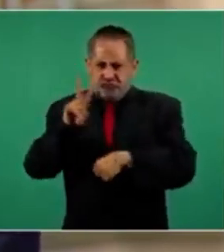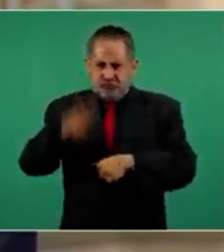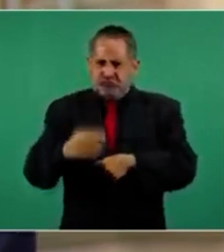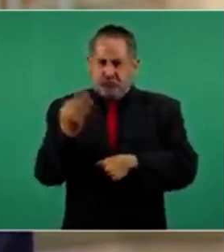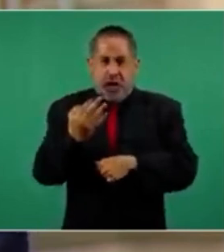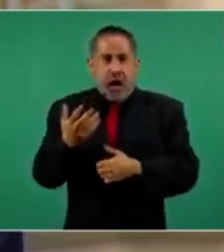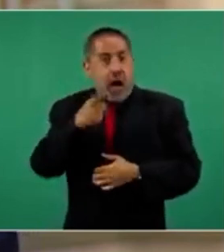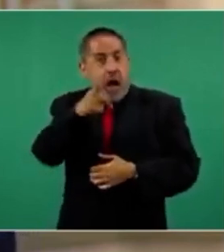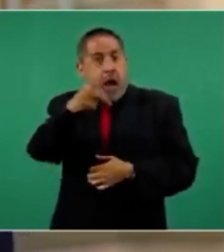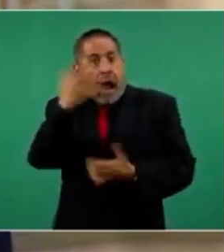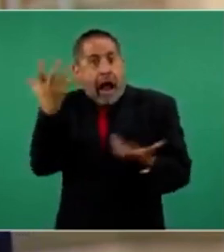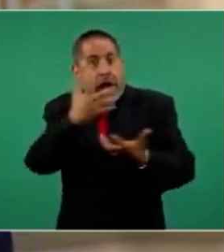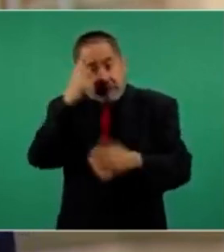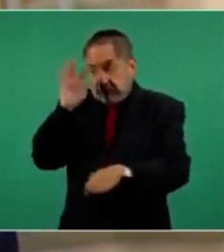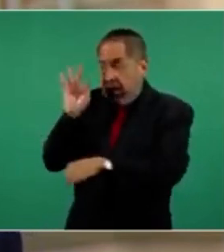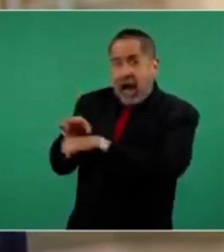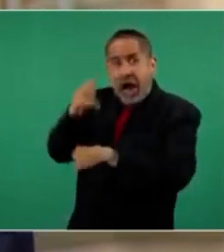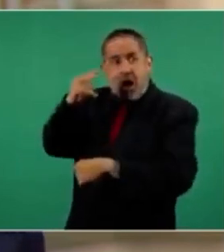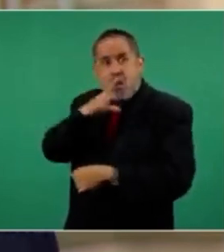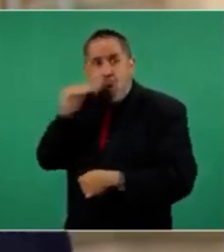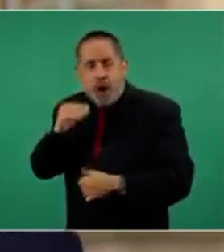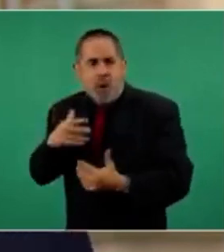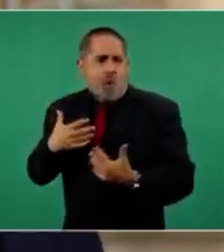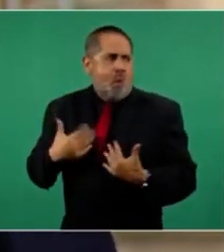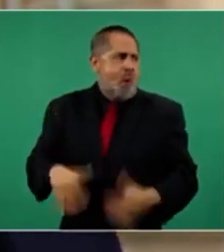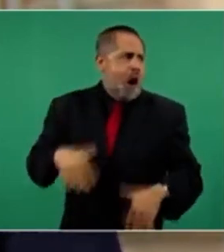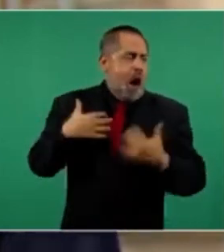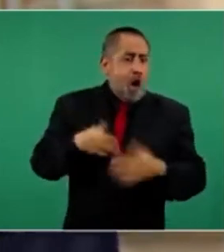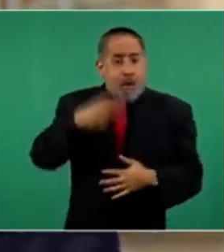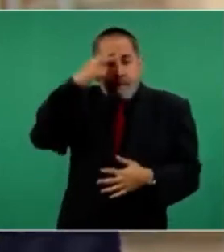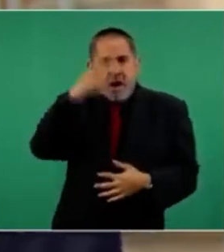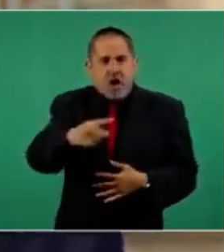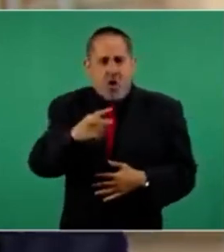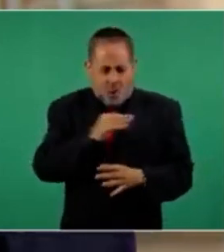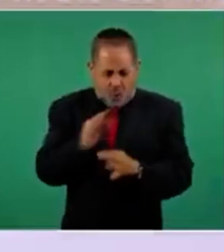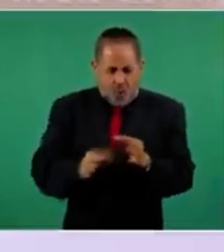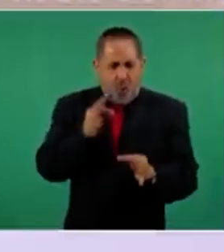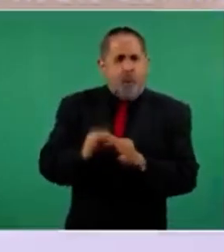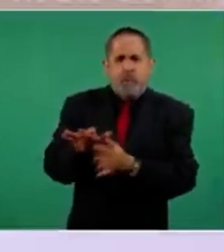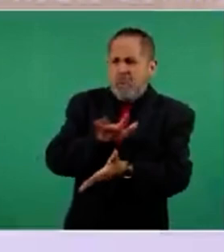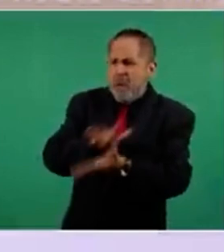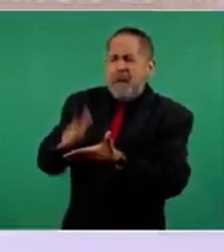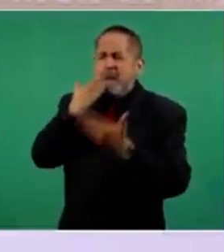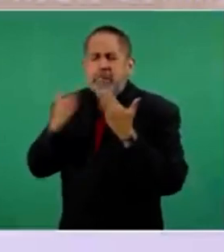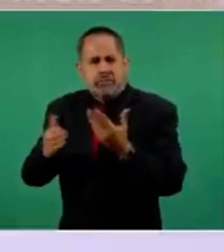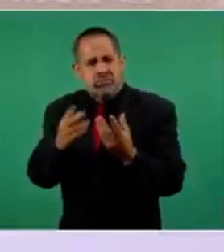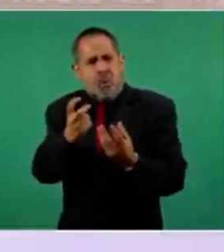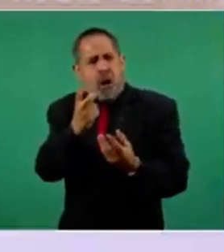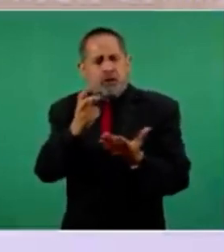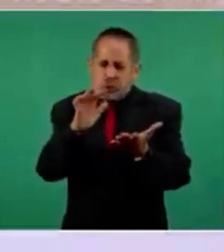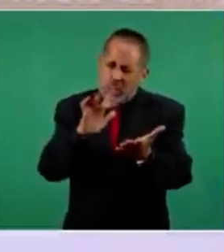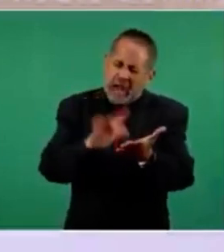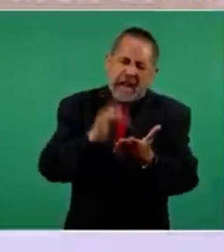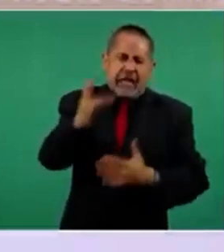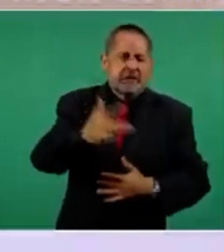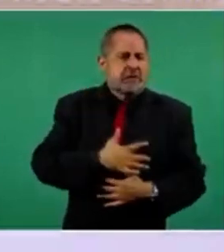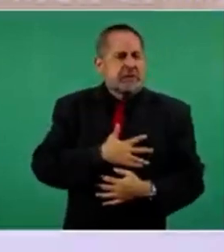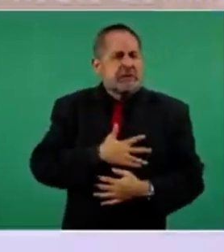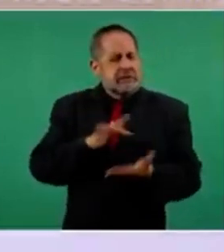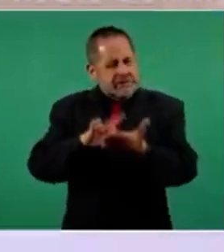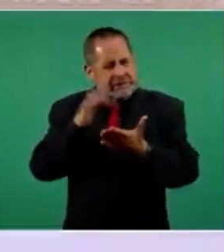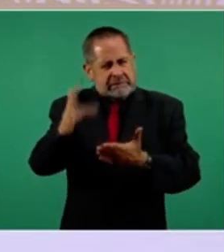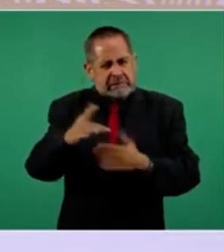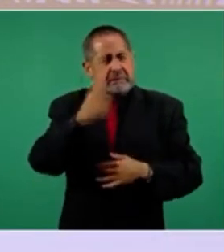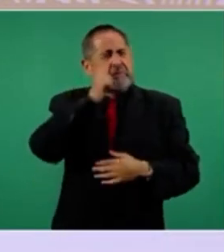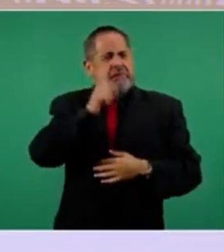algo que su país ha cumplido de forma ejemplar para con nuestro pueblo. Agradecemos profundamente la ayuda recibida